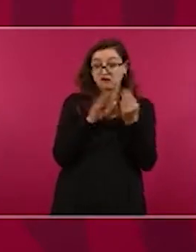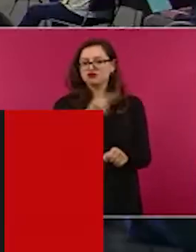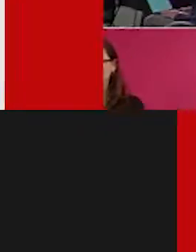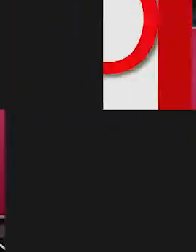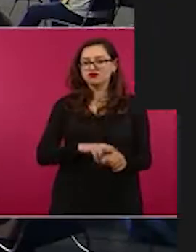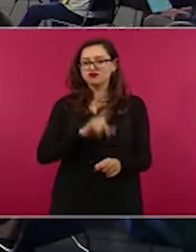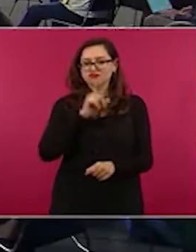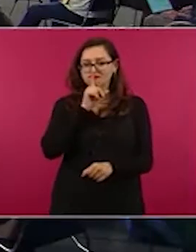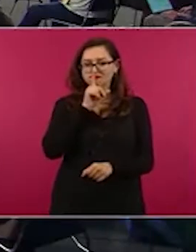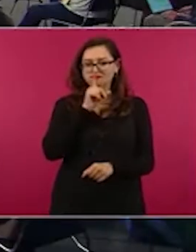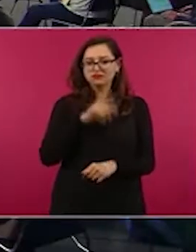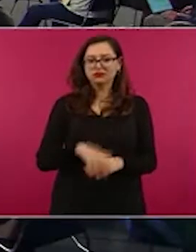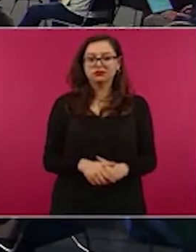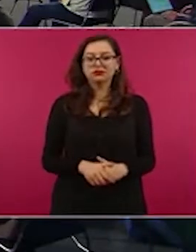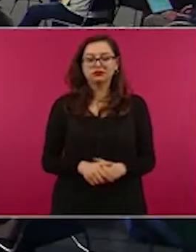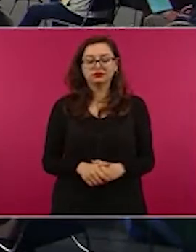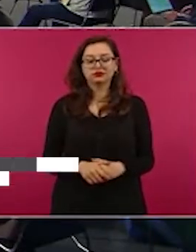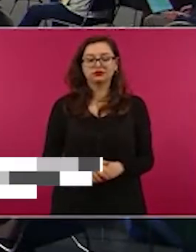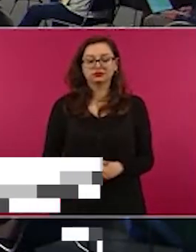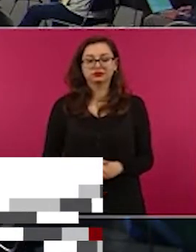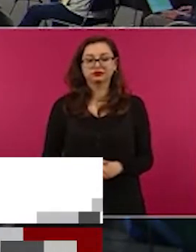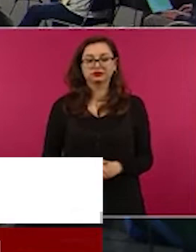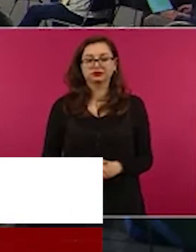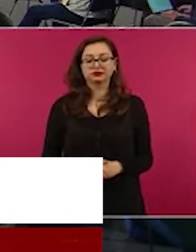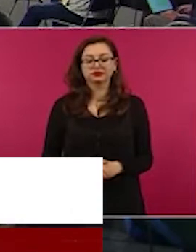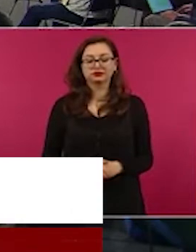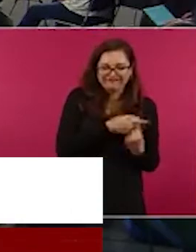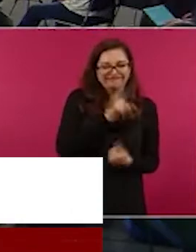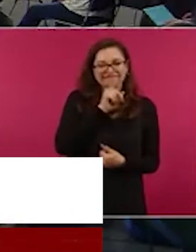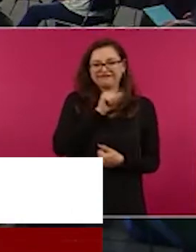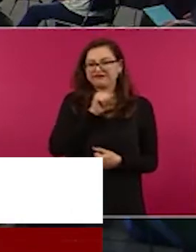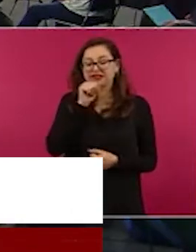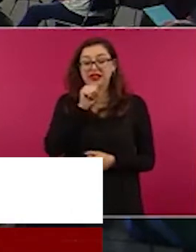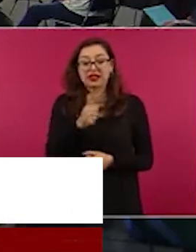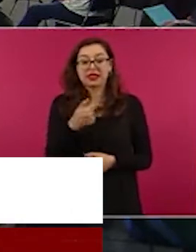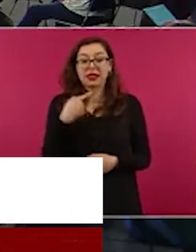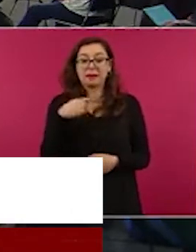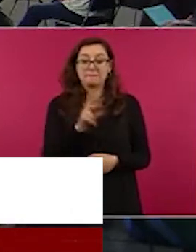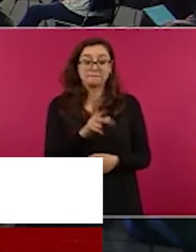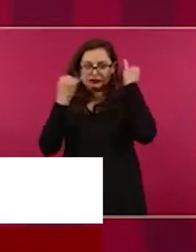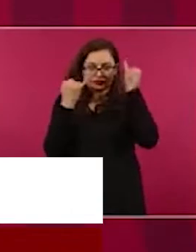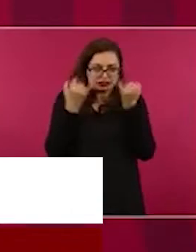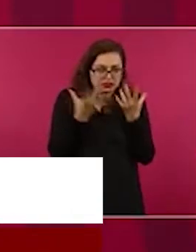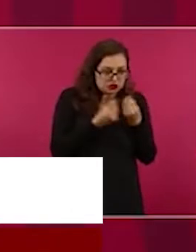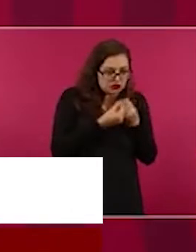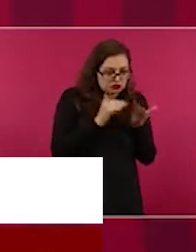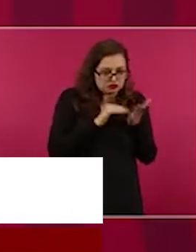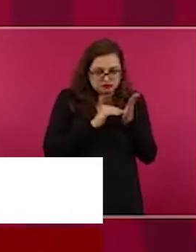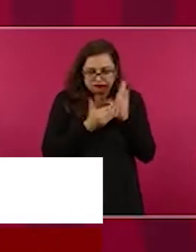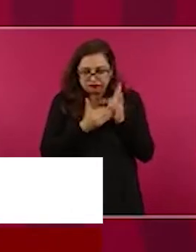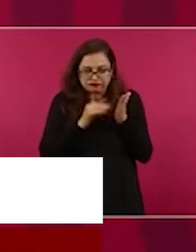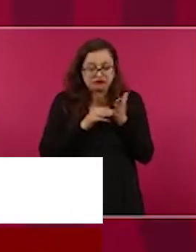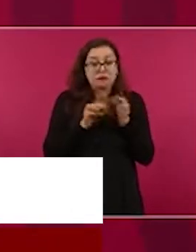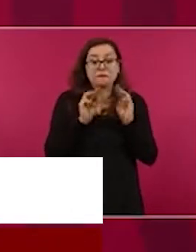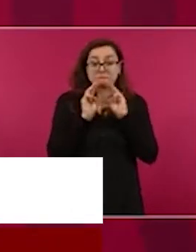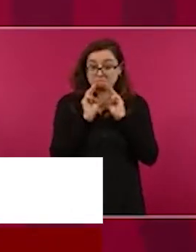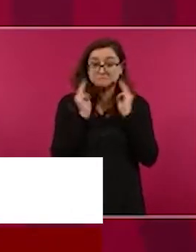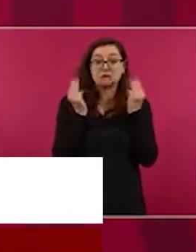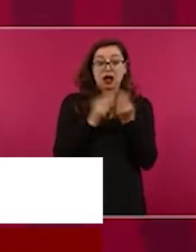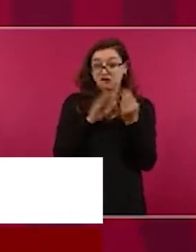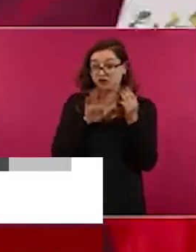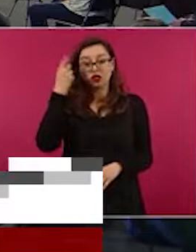Federal. Sí, porque se está protegiendo, es mafia y son capaces de